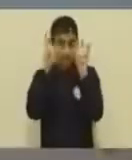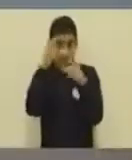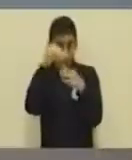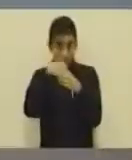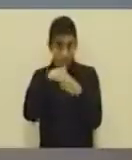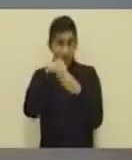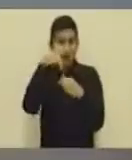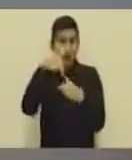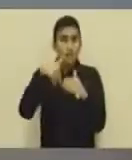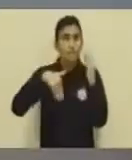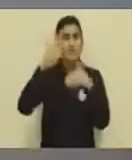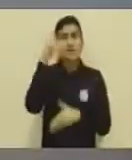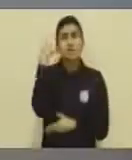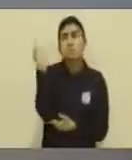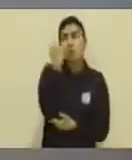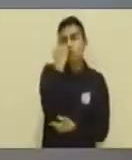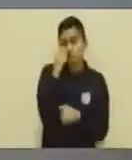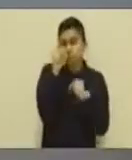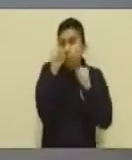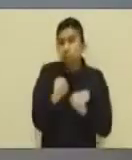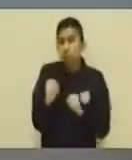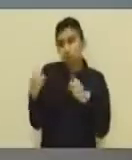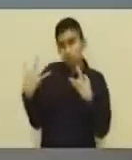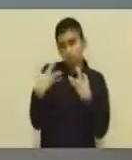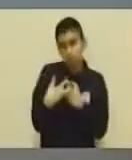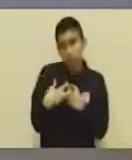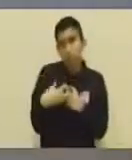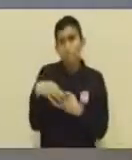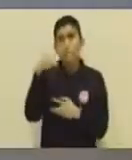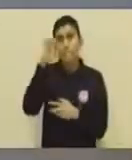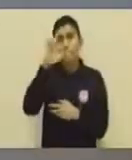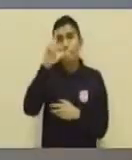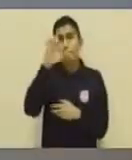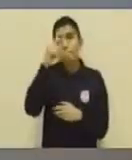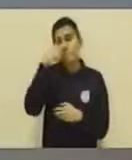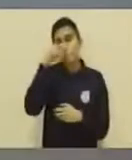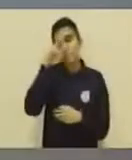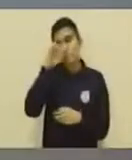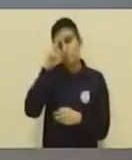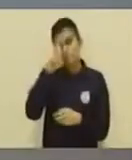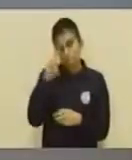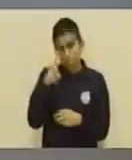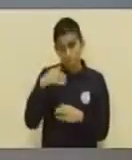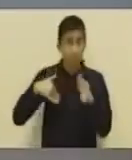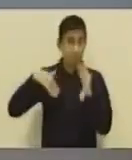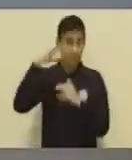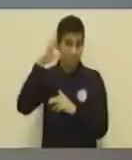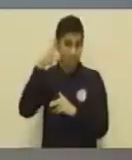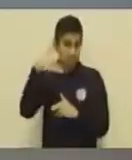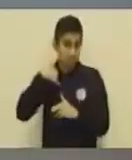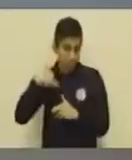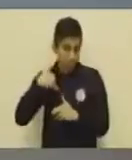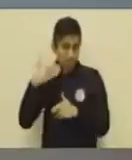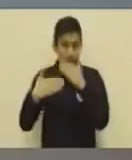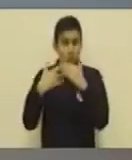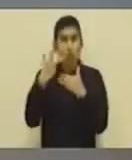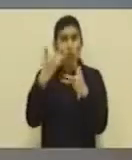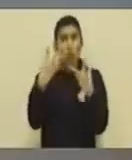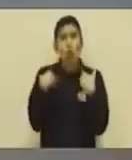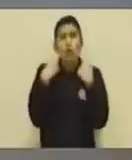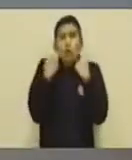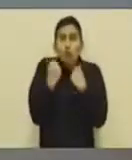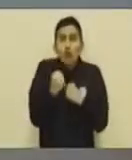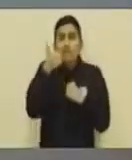muy importante resaltar lo siguiente, que son los electrones realmente lo que vienen a generar esa fuerza de